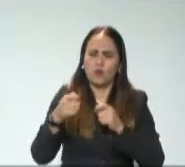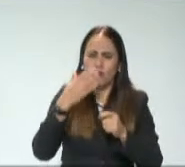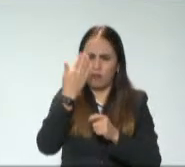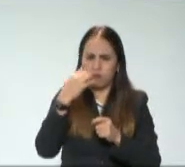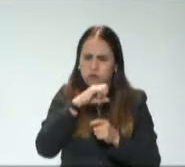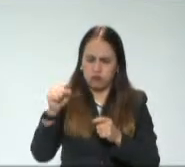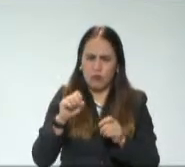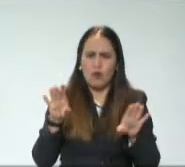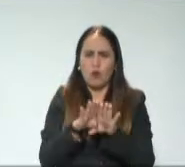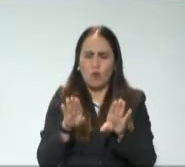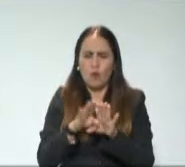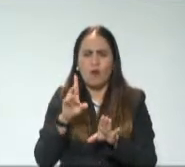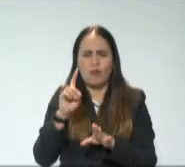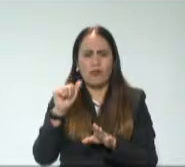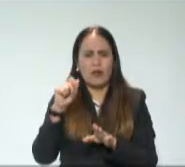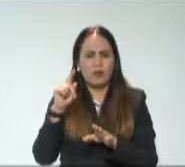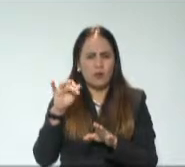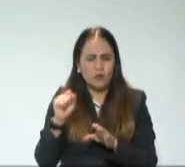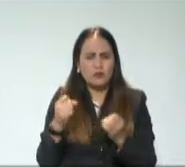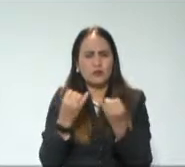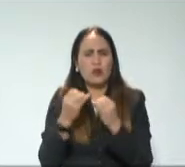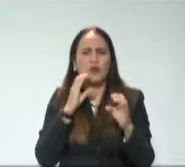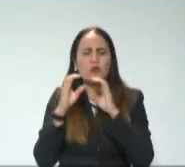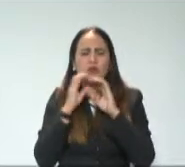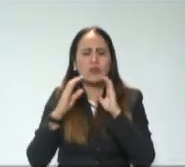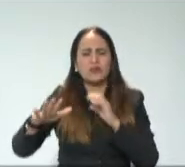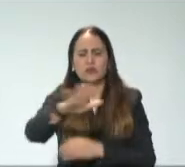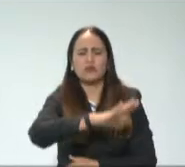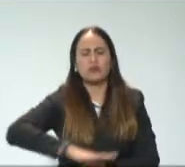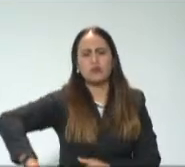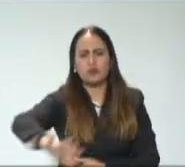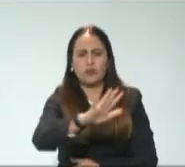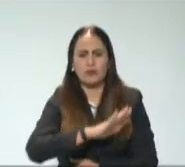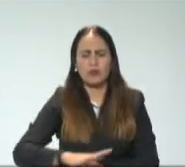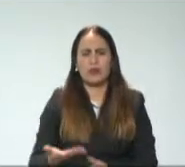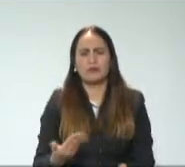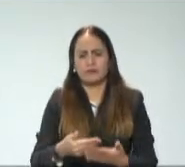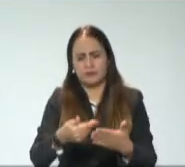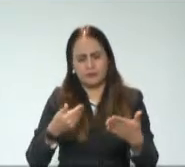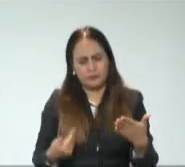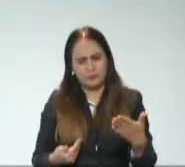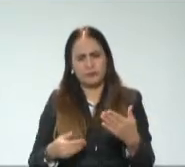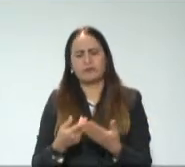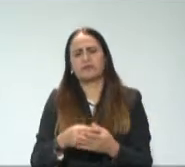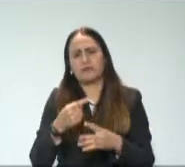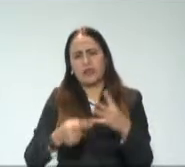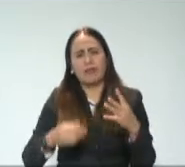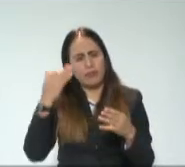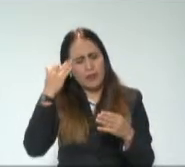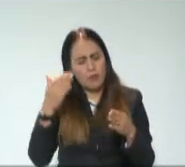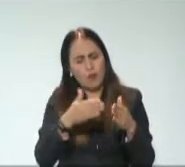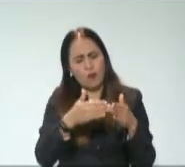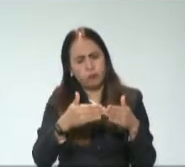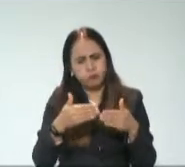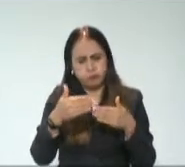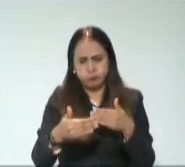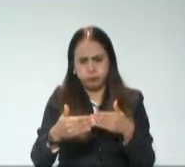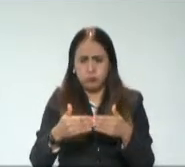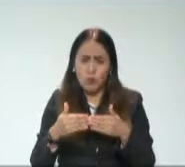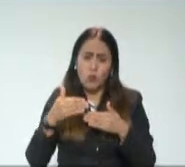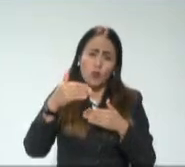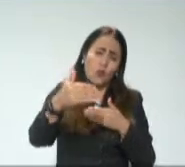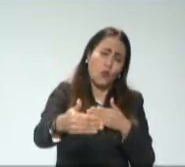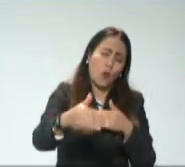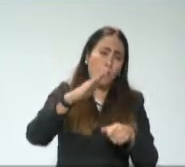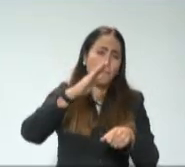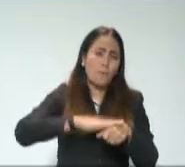datos y de la comunicación pública eh con medidas de tanto de corto y mediano plazo como de medidas de más